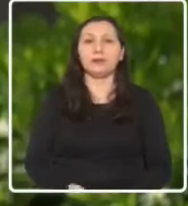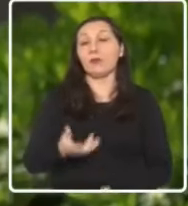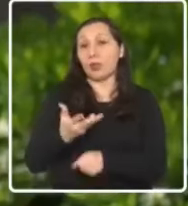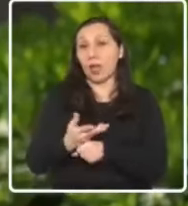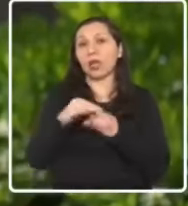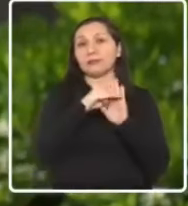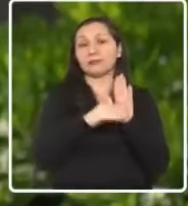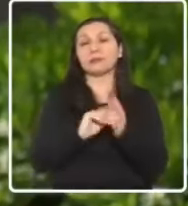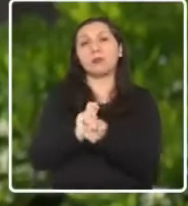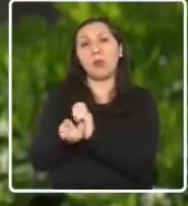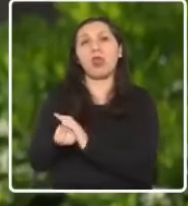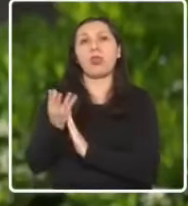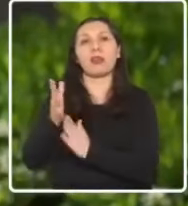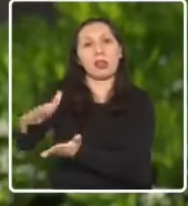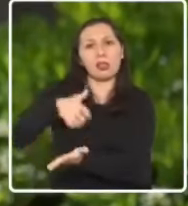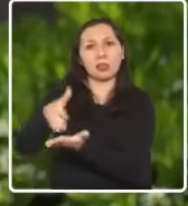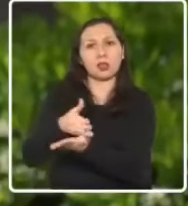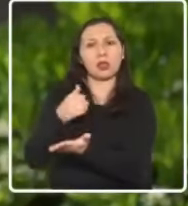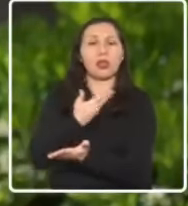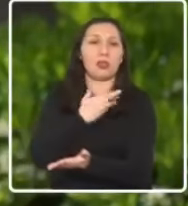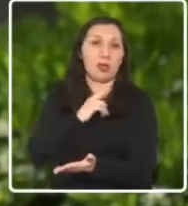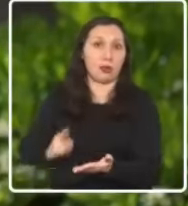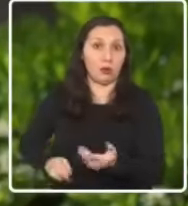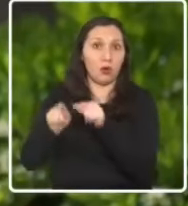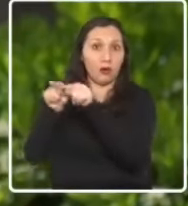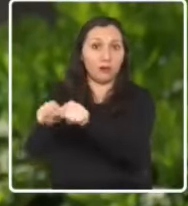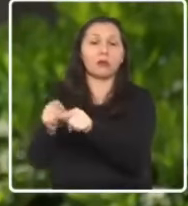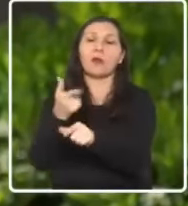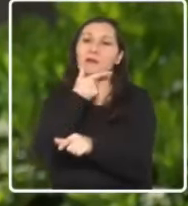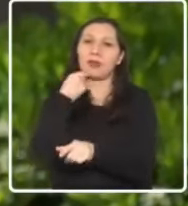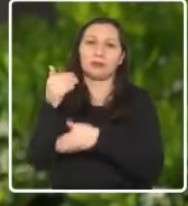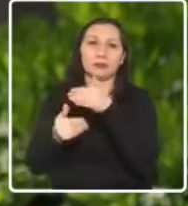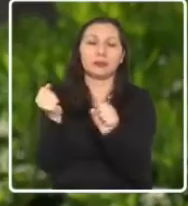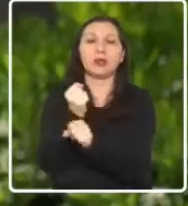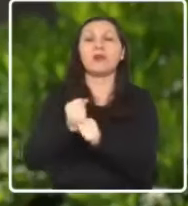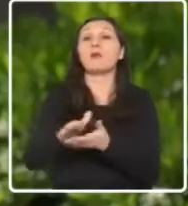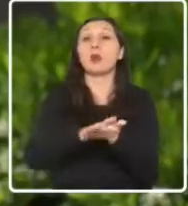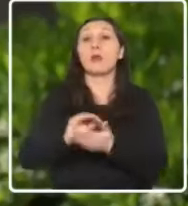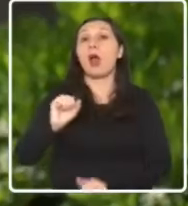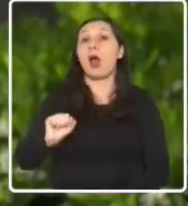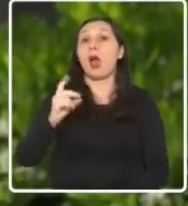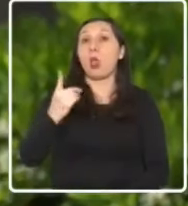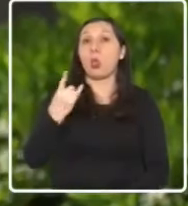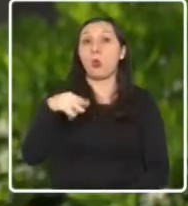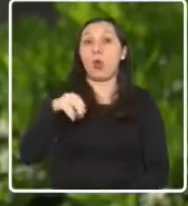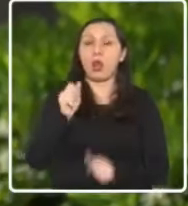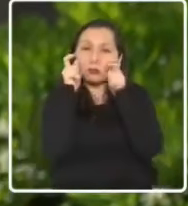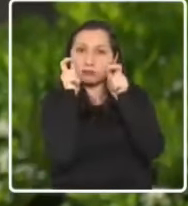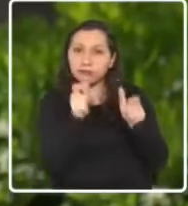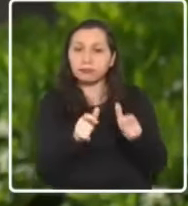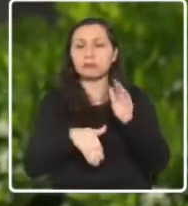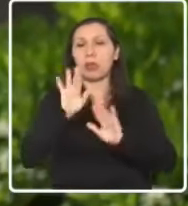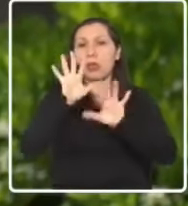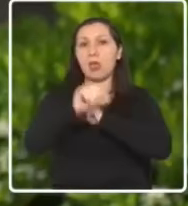medidas de modernización de la tesorería para facilitar su trabajo. En el caso de la aduana, llevábamos más de